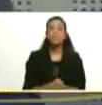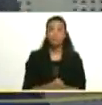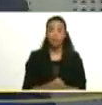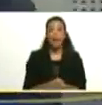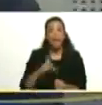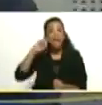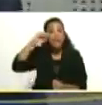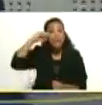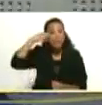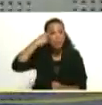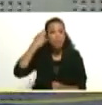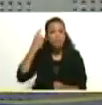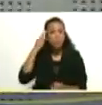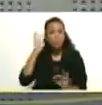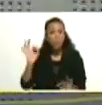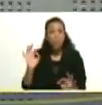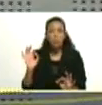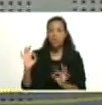Recorrimos